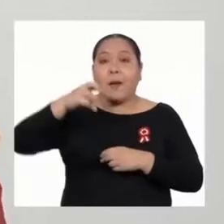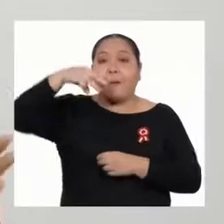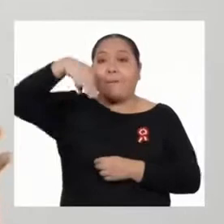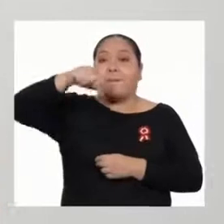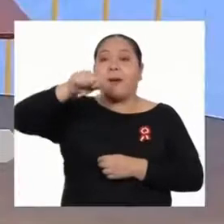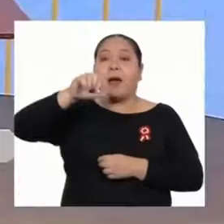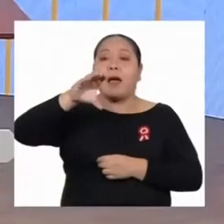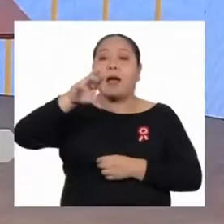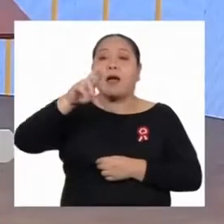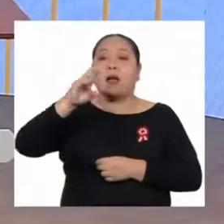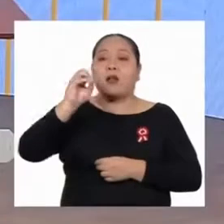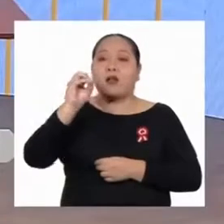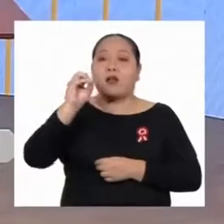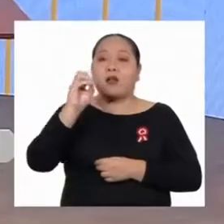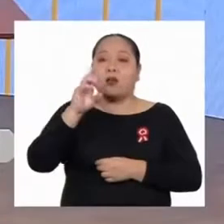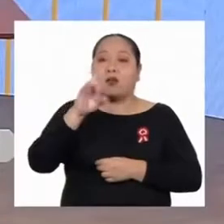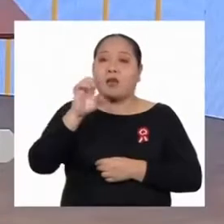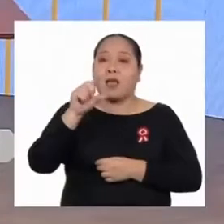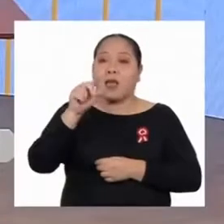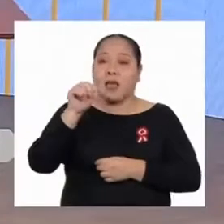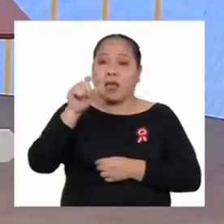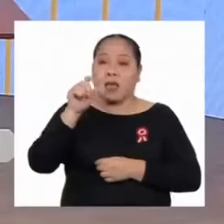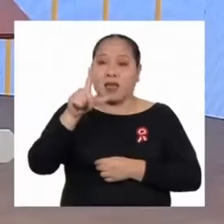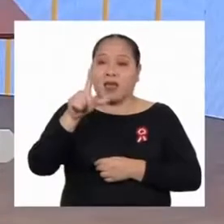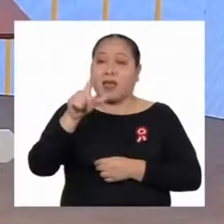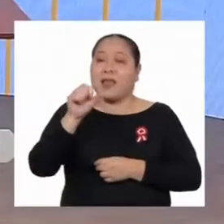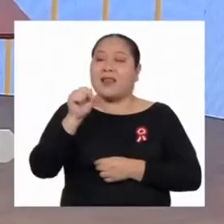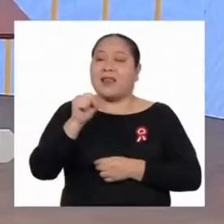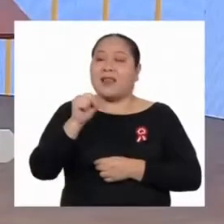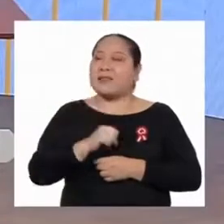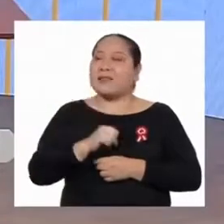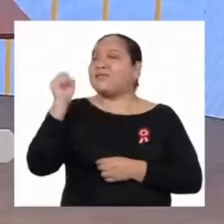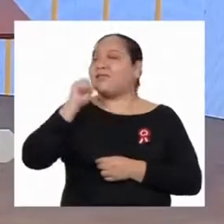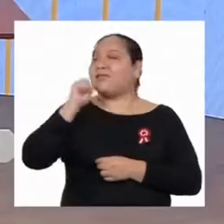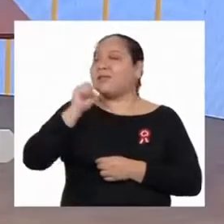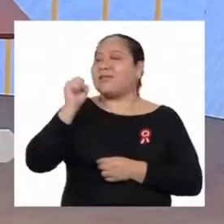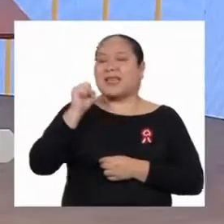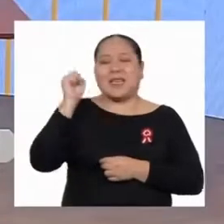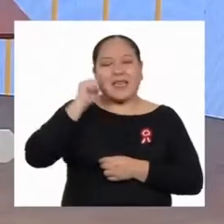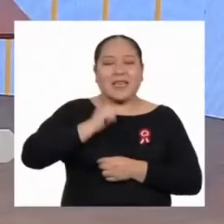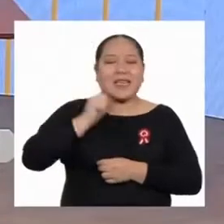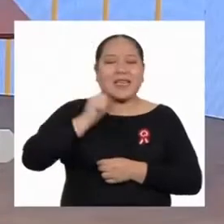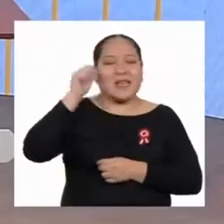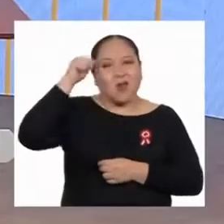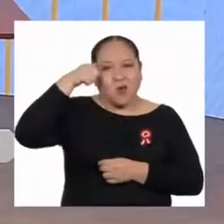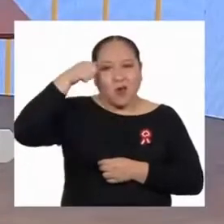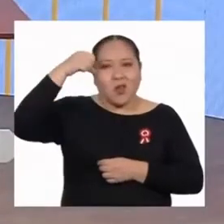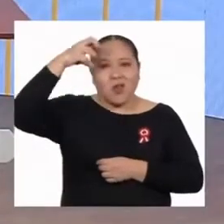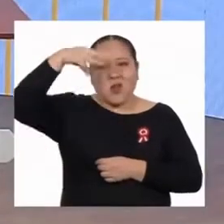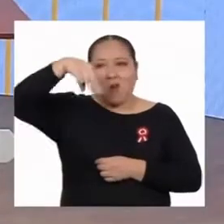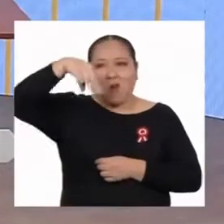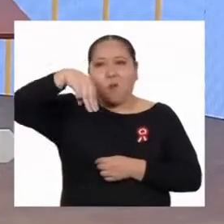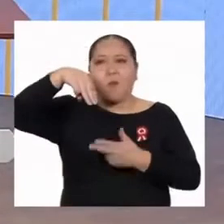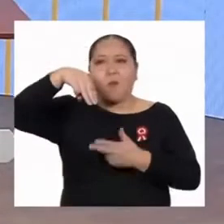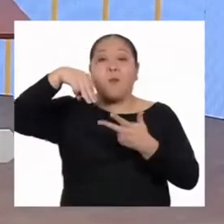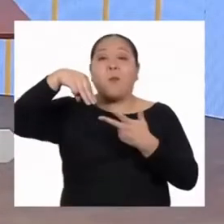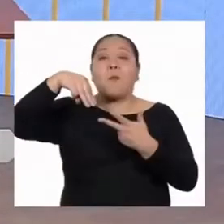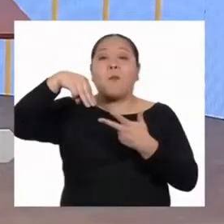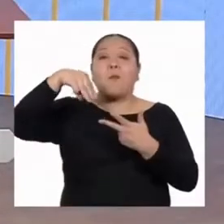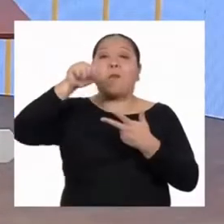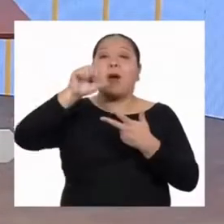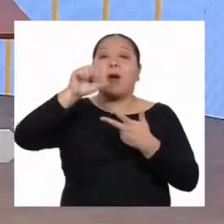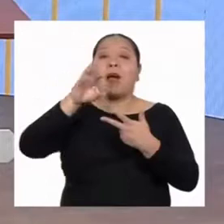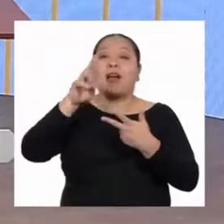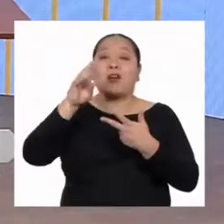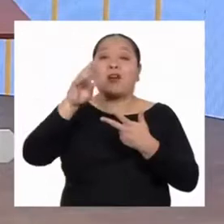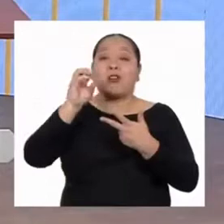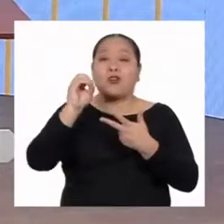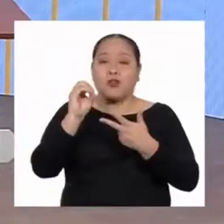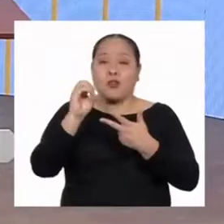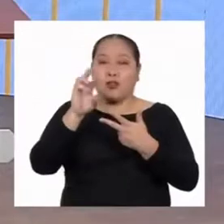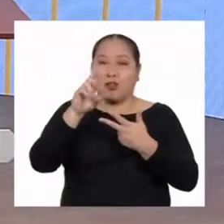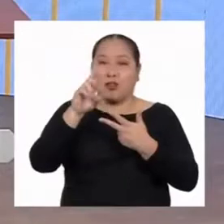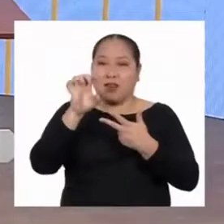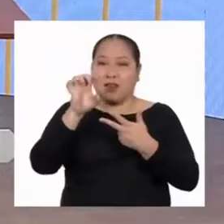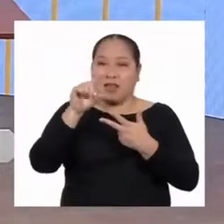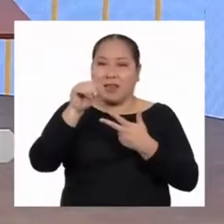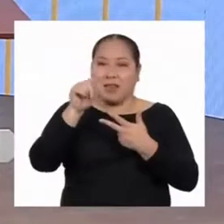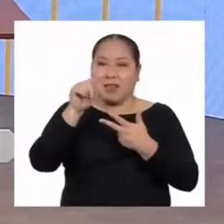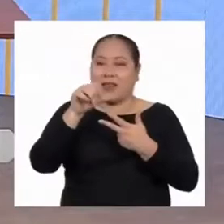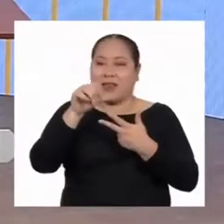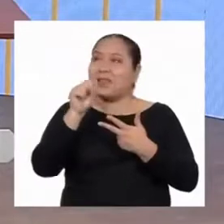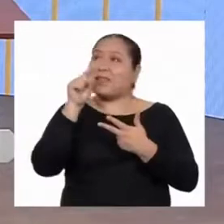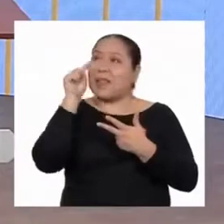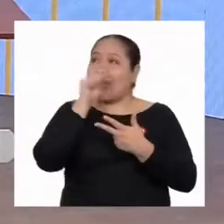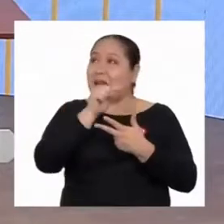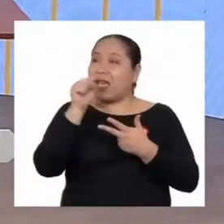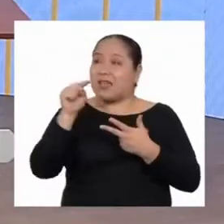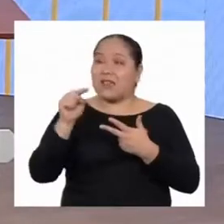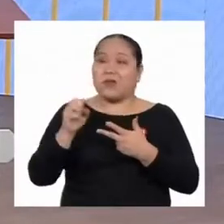idea principal? ¡Claro! Las macrorreglas. Ellas nos van a ayudar. ¿Cuál